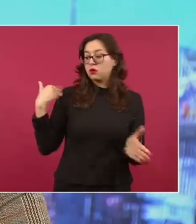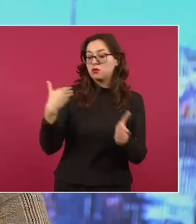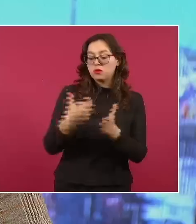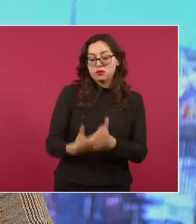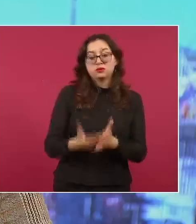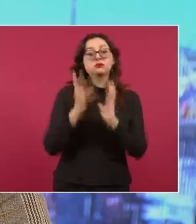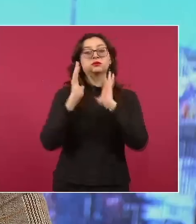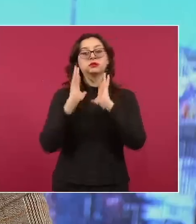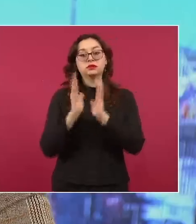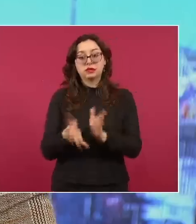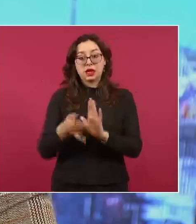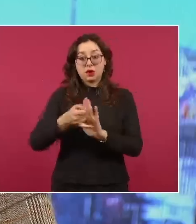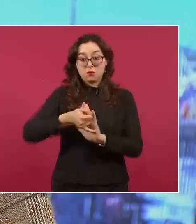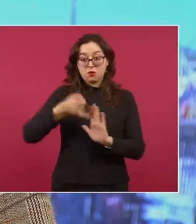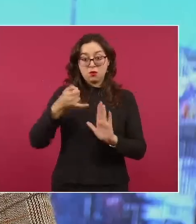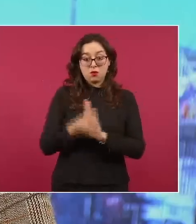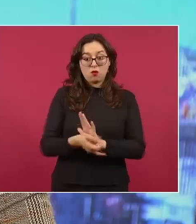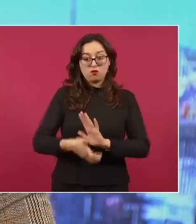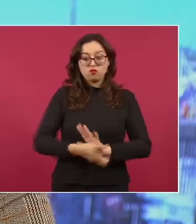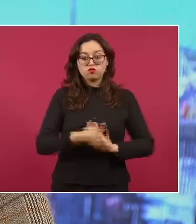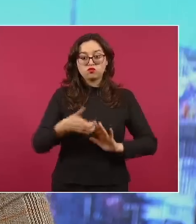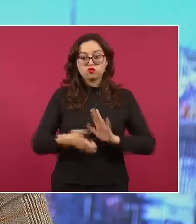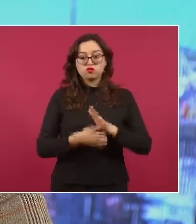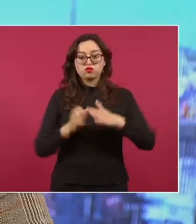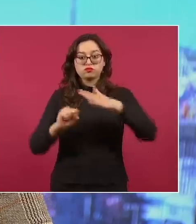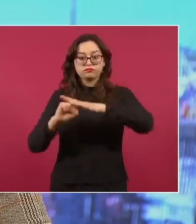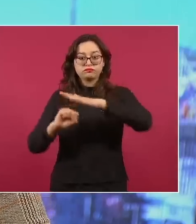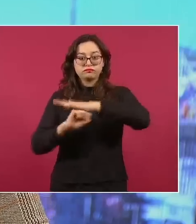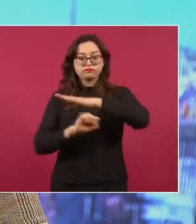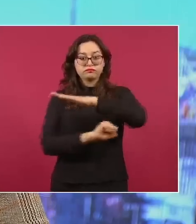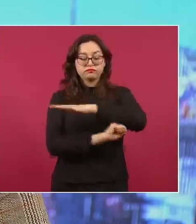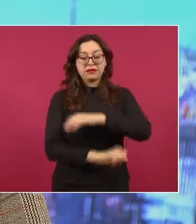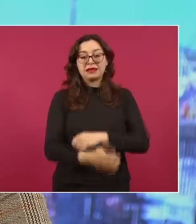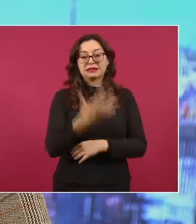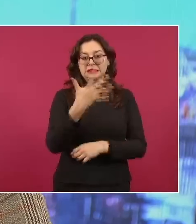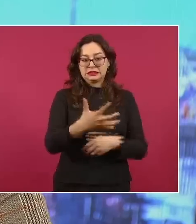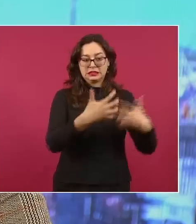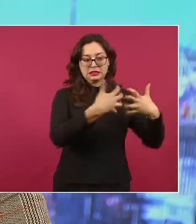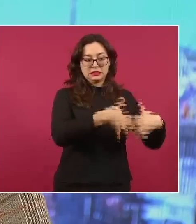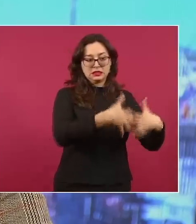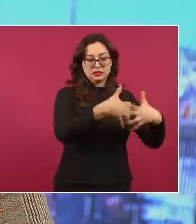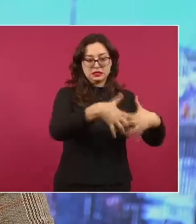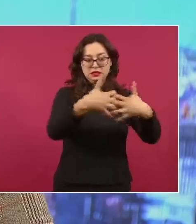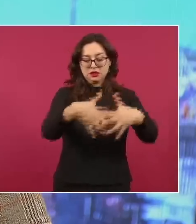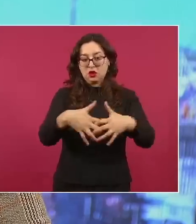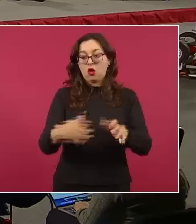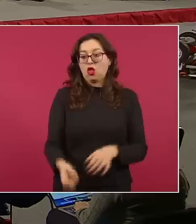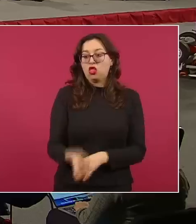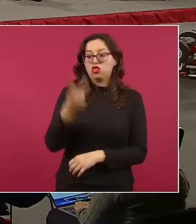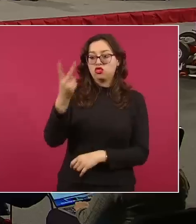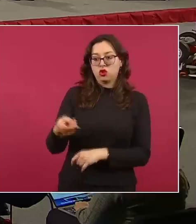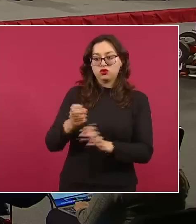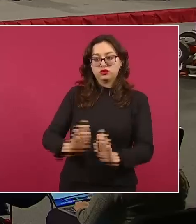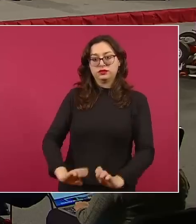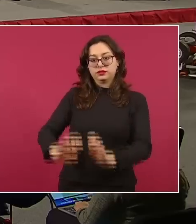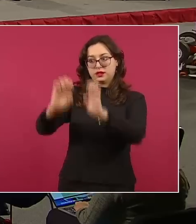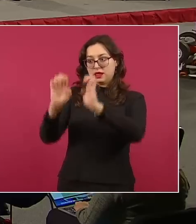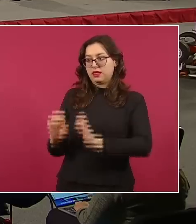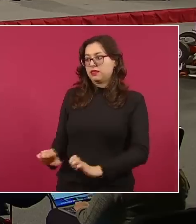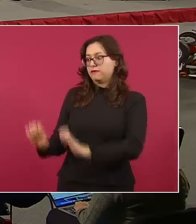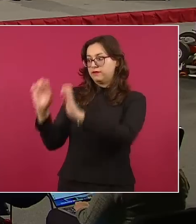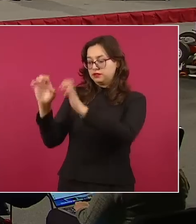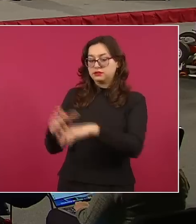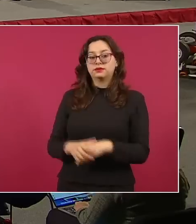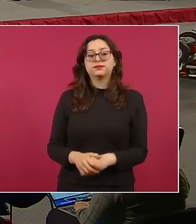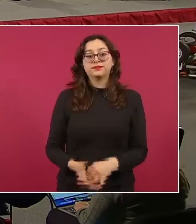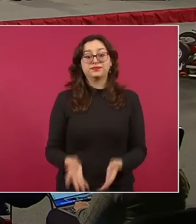de cimentación profunda de las 5 plantas de proceso y de las 2 subestaciones. Los equipos críticos ya se han